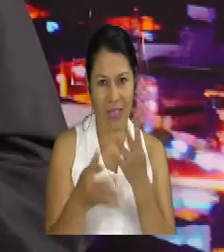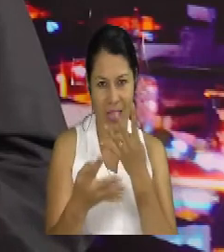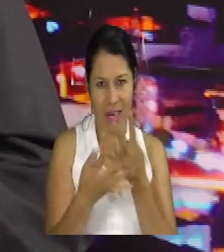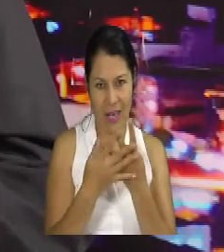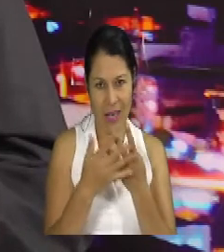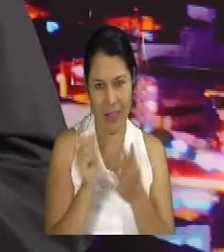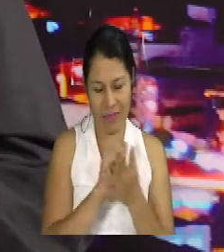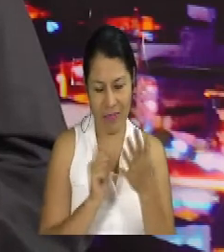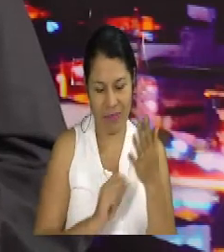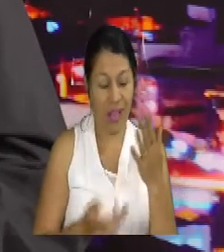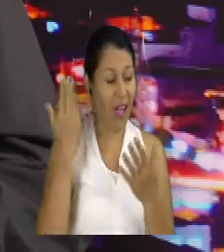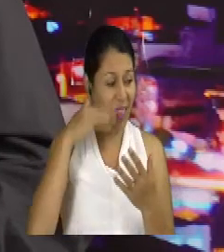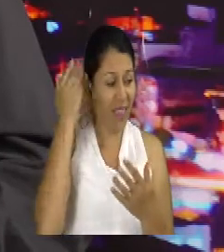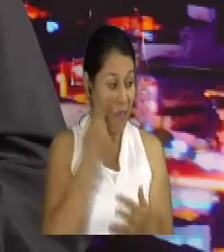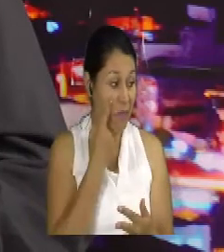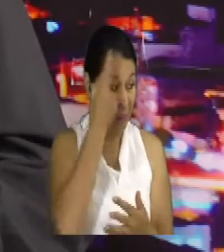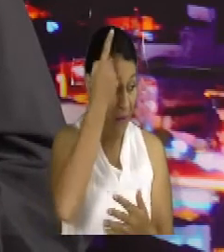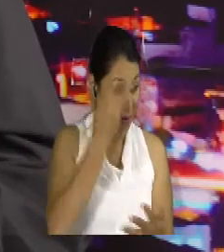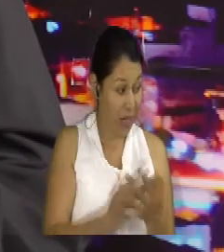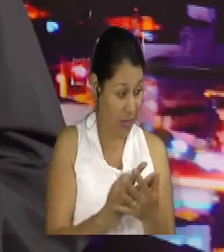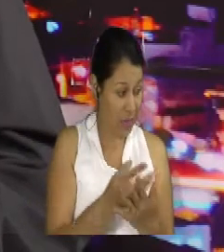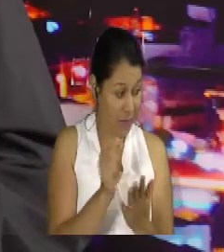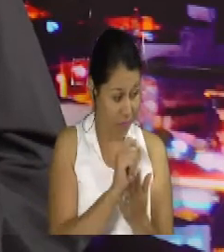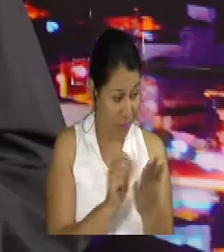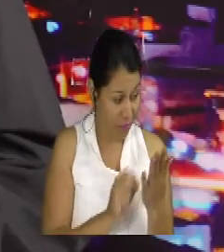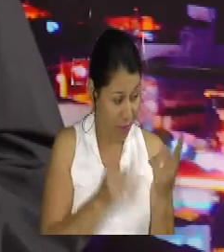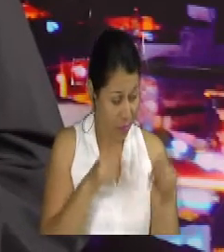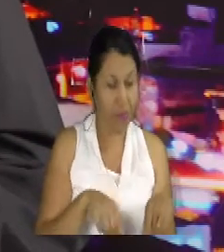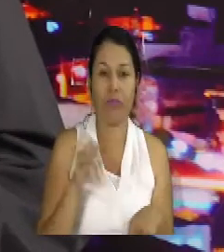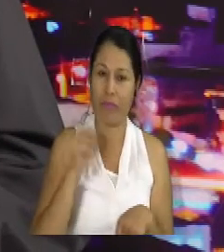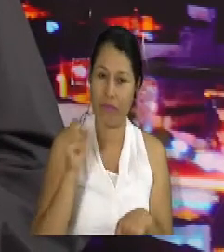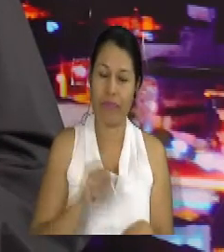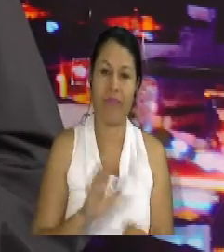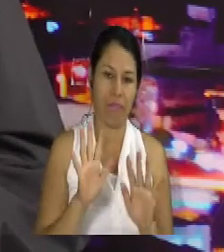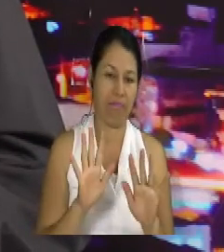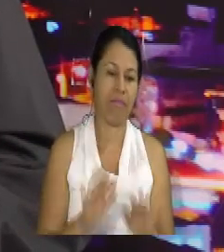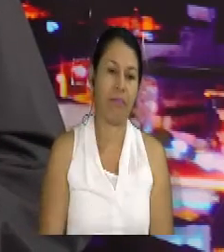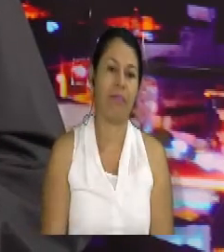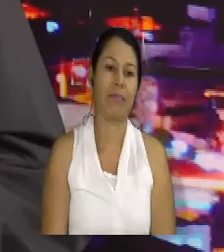vez también hubo escrito, ¿cierto? También sí, señor. Hubo una publicación. Ya regresamos.